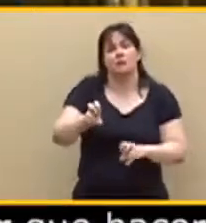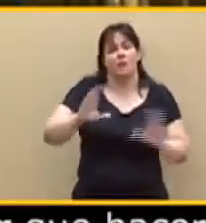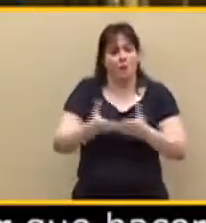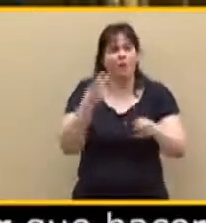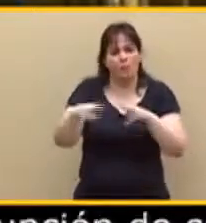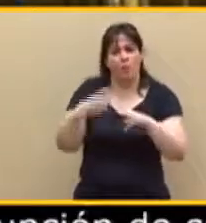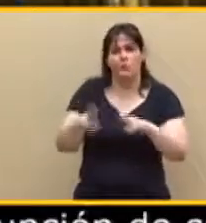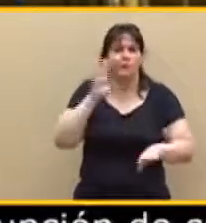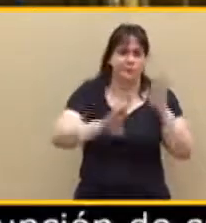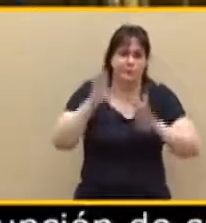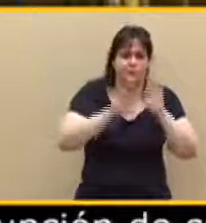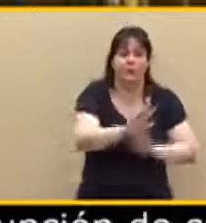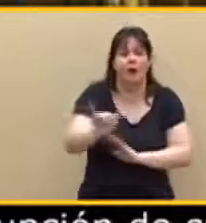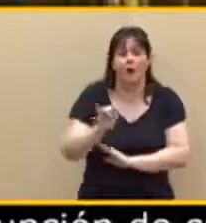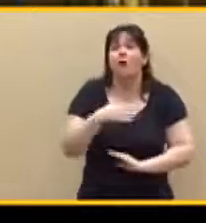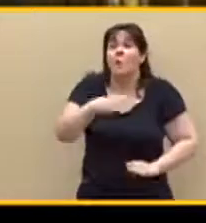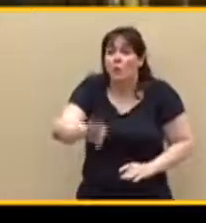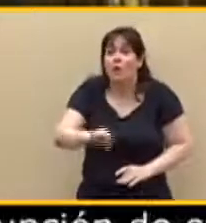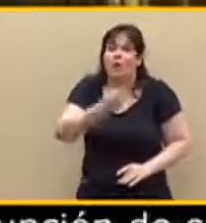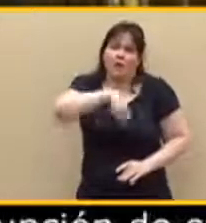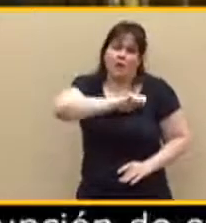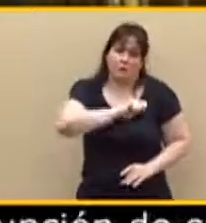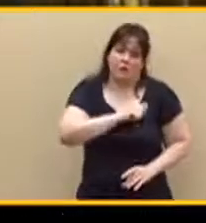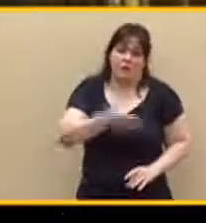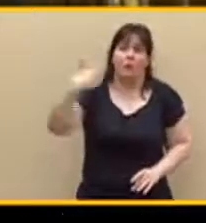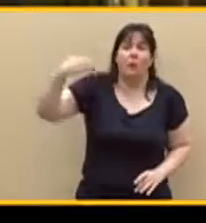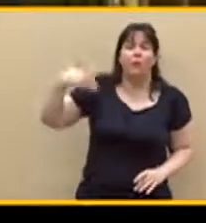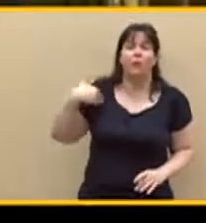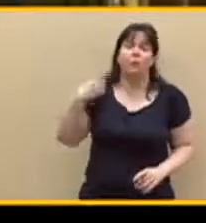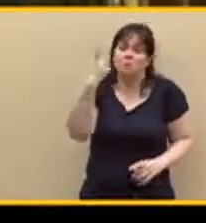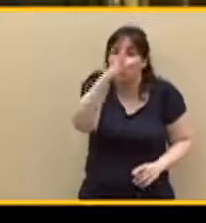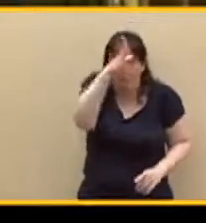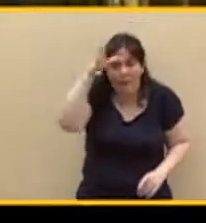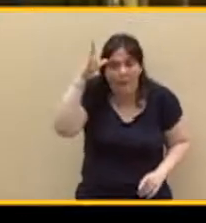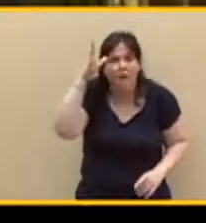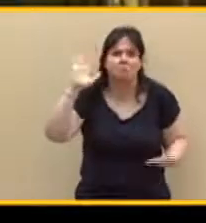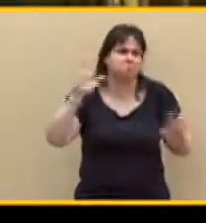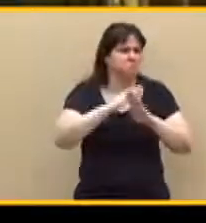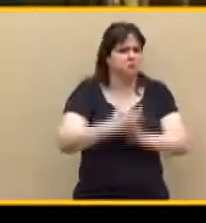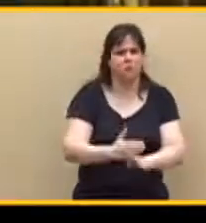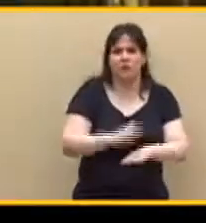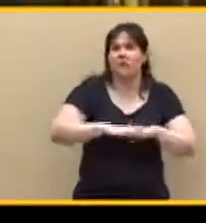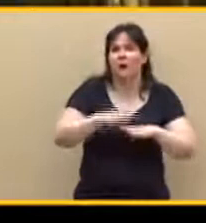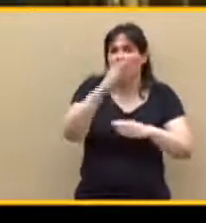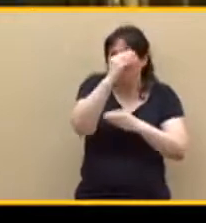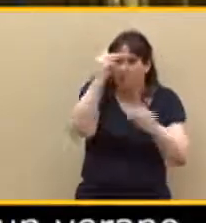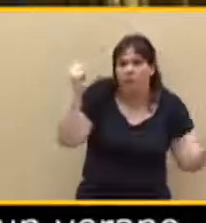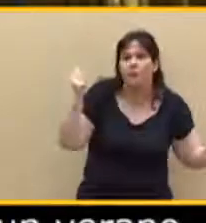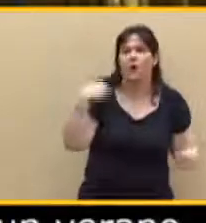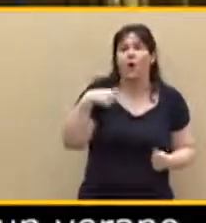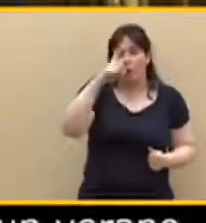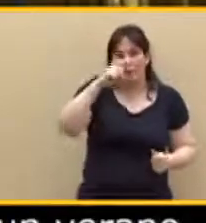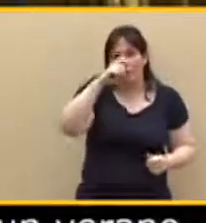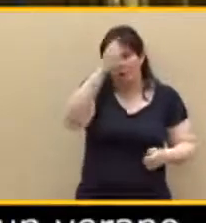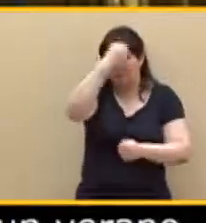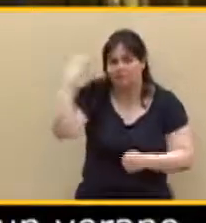España, o una España, a la que le bastase un verano para olvidar y para borrar su memoria. Pero ¿saben una cosa? Hay otra